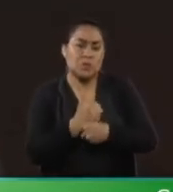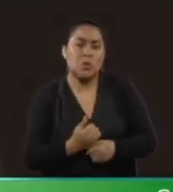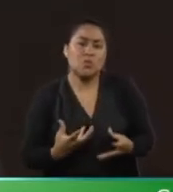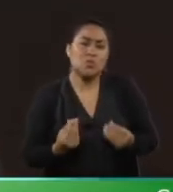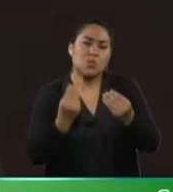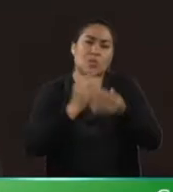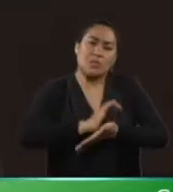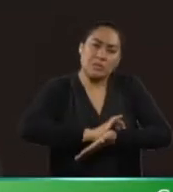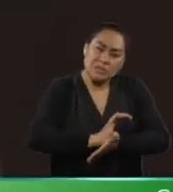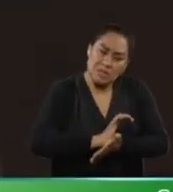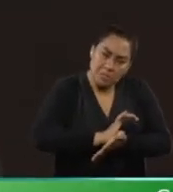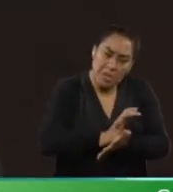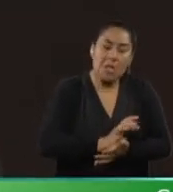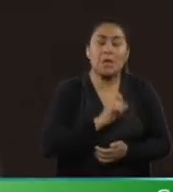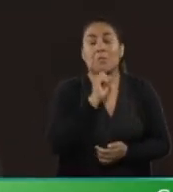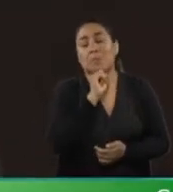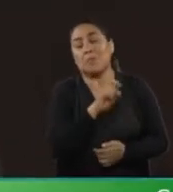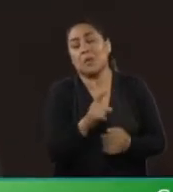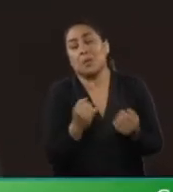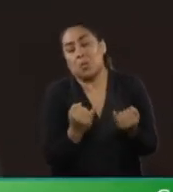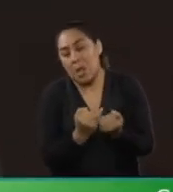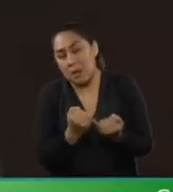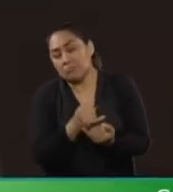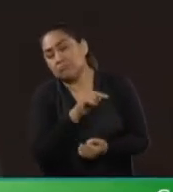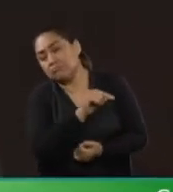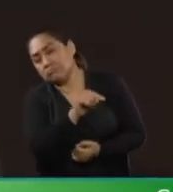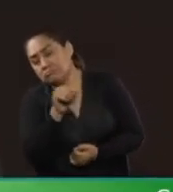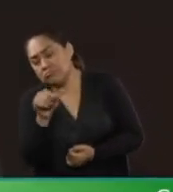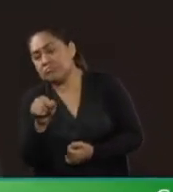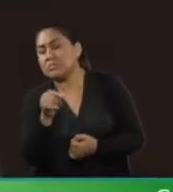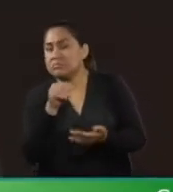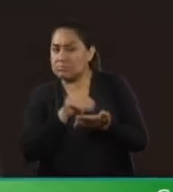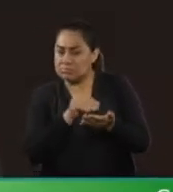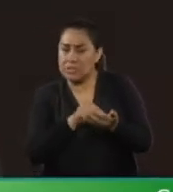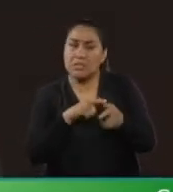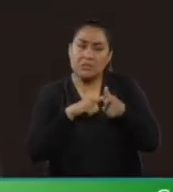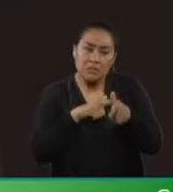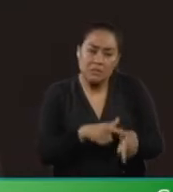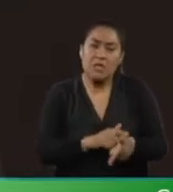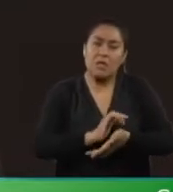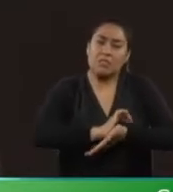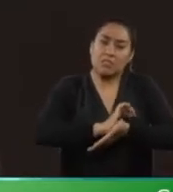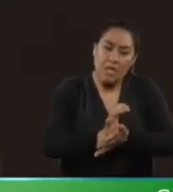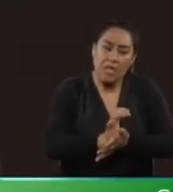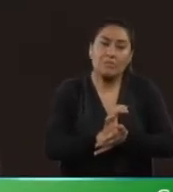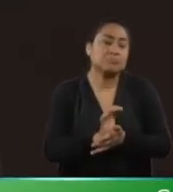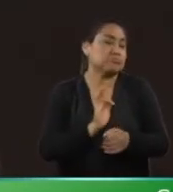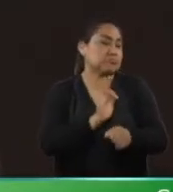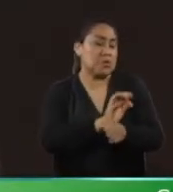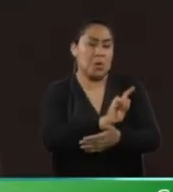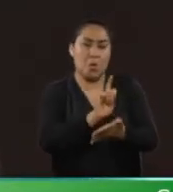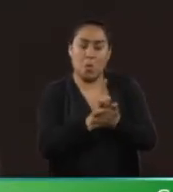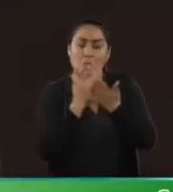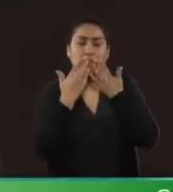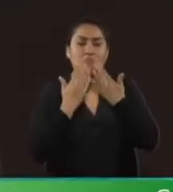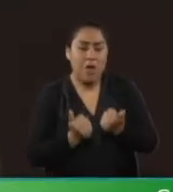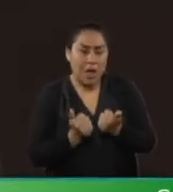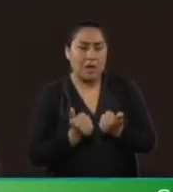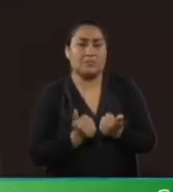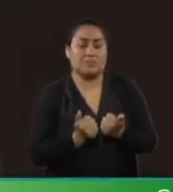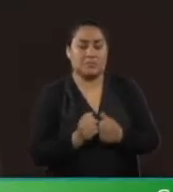discriminación social, sino también han sido víctimas permanentes de discriminación jurídica y también